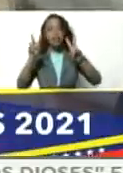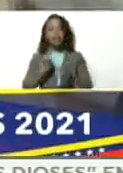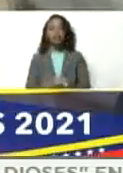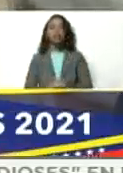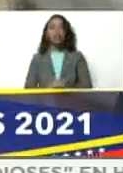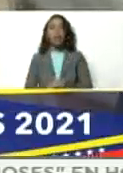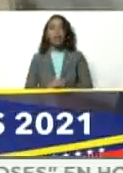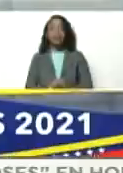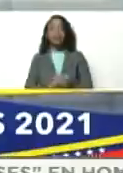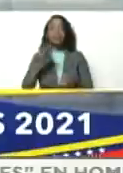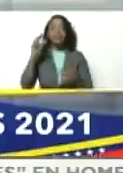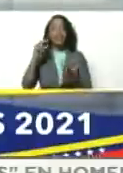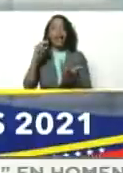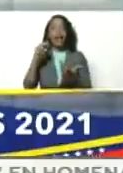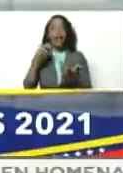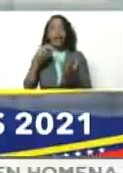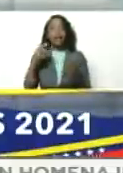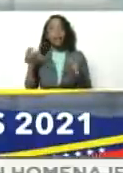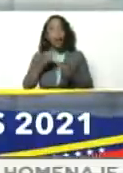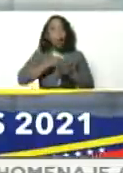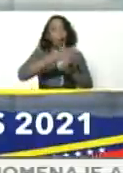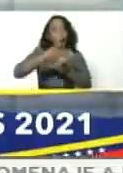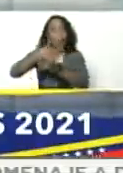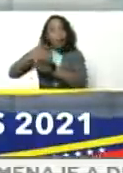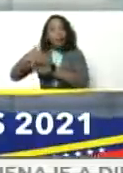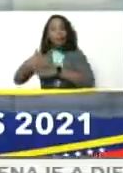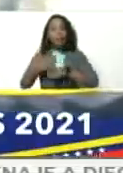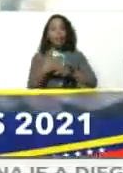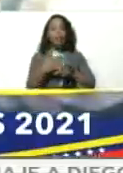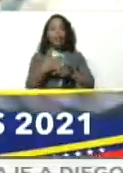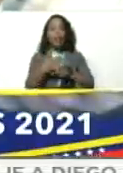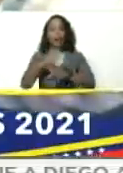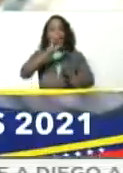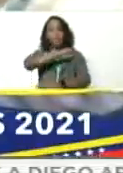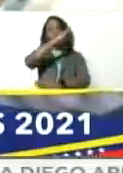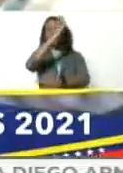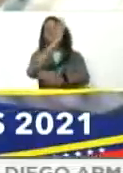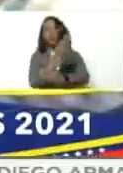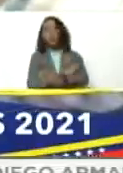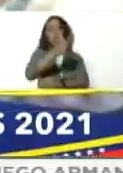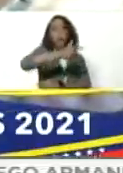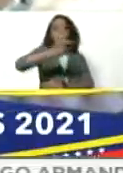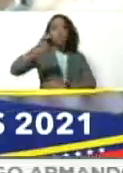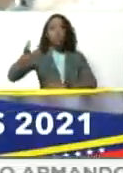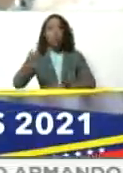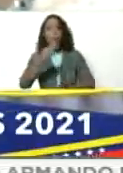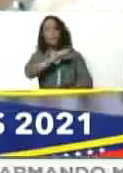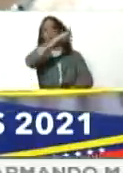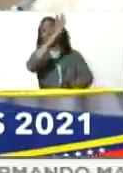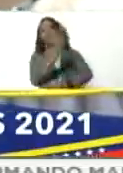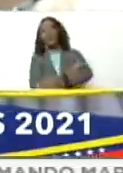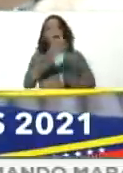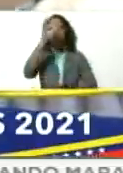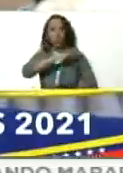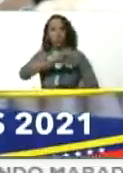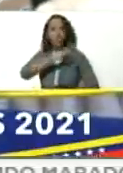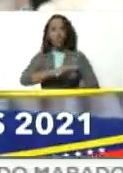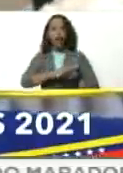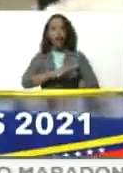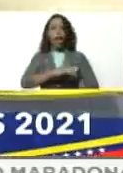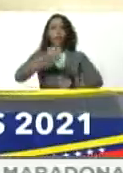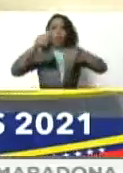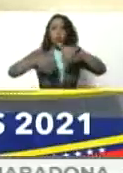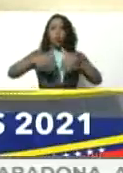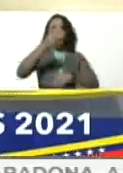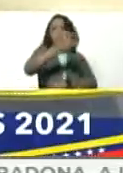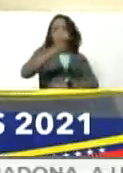la convivencia y del poder ciudadano, del poder soberano de los